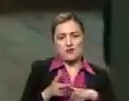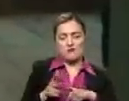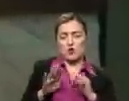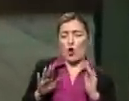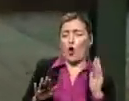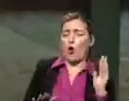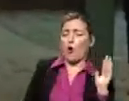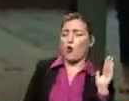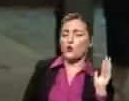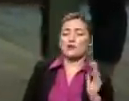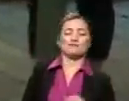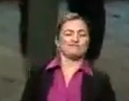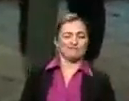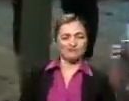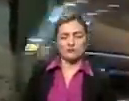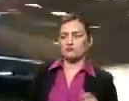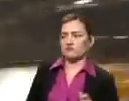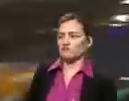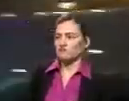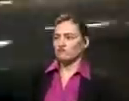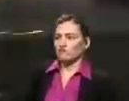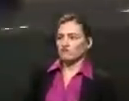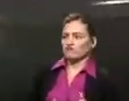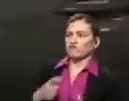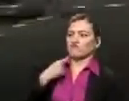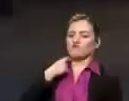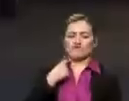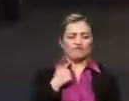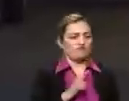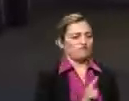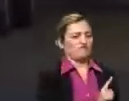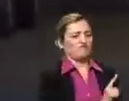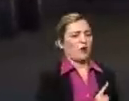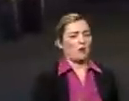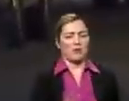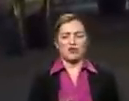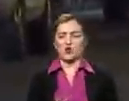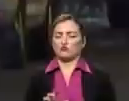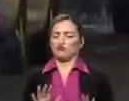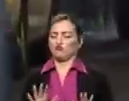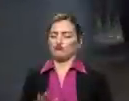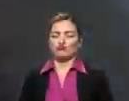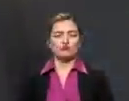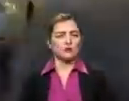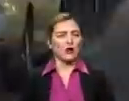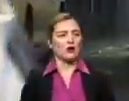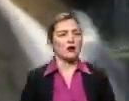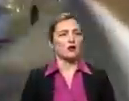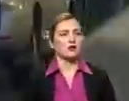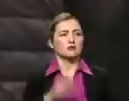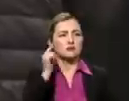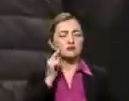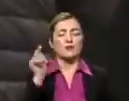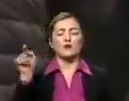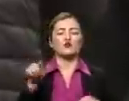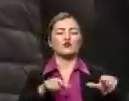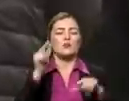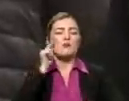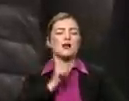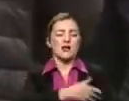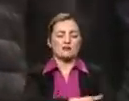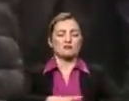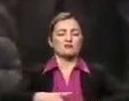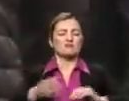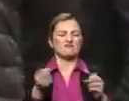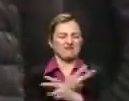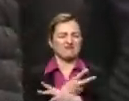aquí. Eso nos ha servido de mucho, ha sido muy disuasivo. La Mariscal, con más visitantes de turistas en